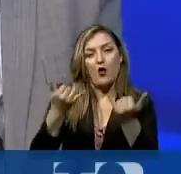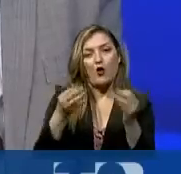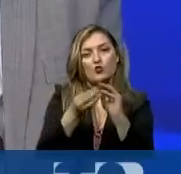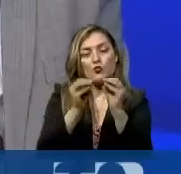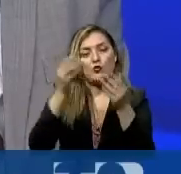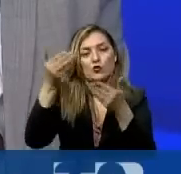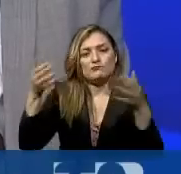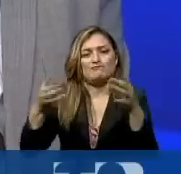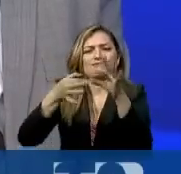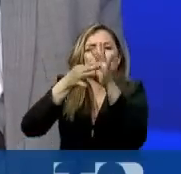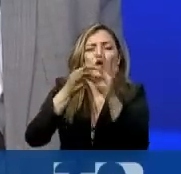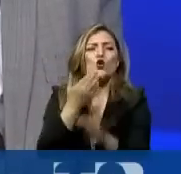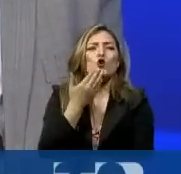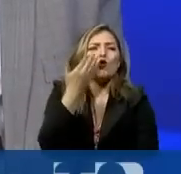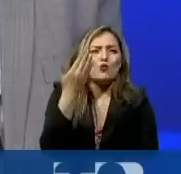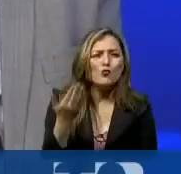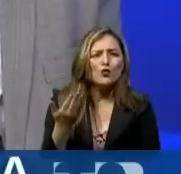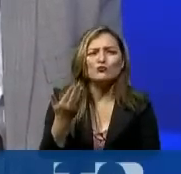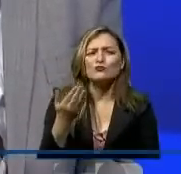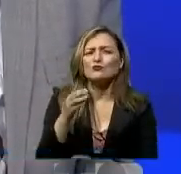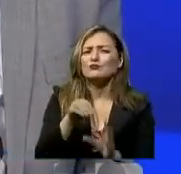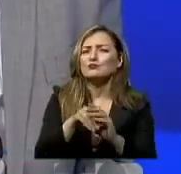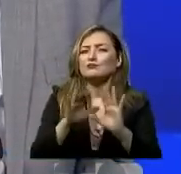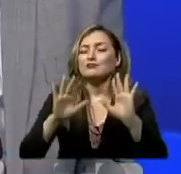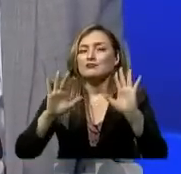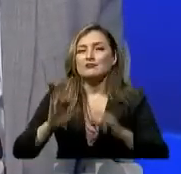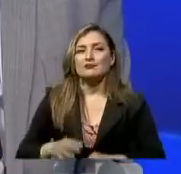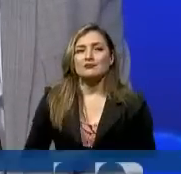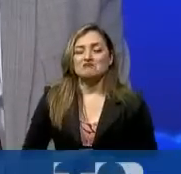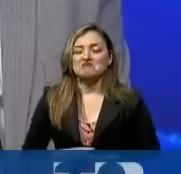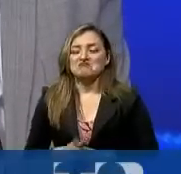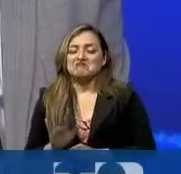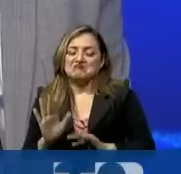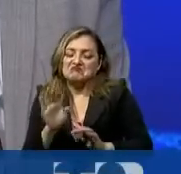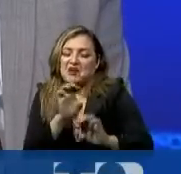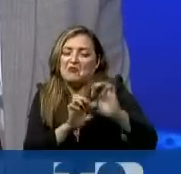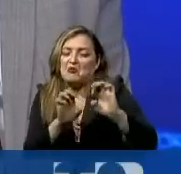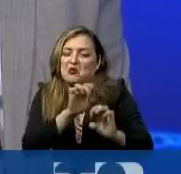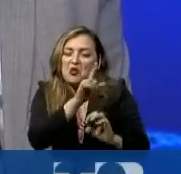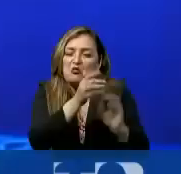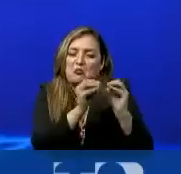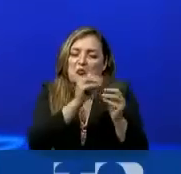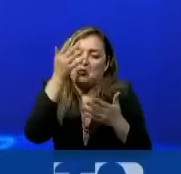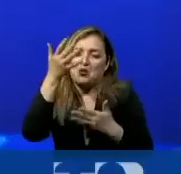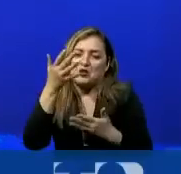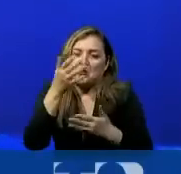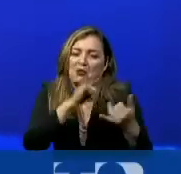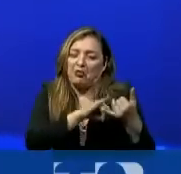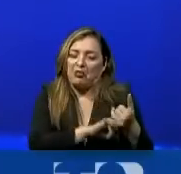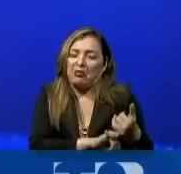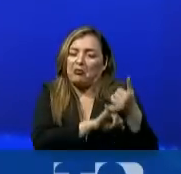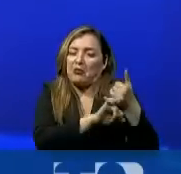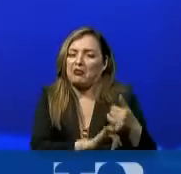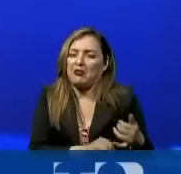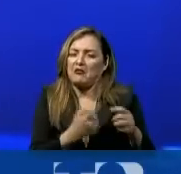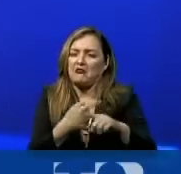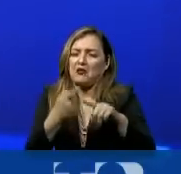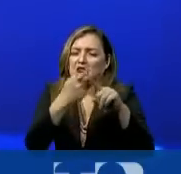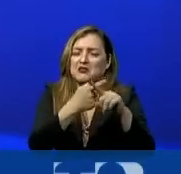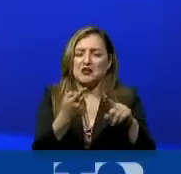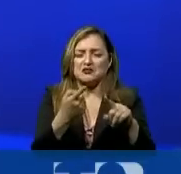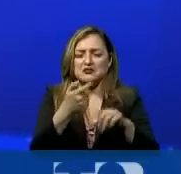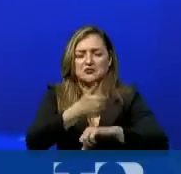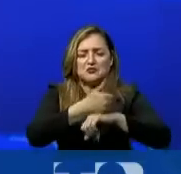asamblea? Bueno, insisto, la calificación no depende del resto de poderes del Estado. Estamos